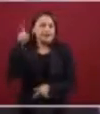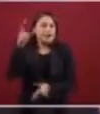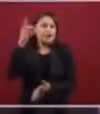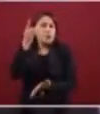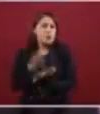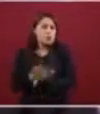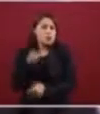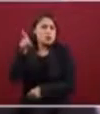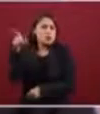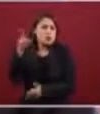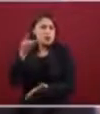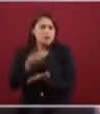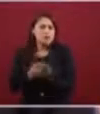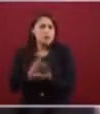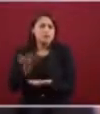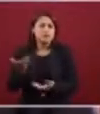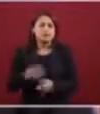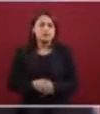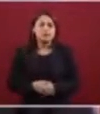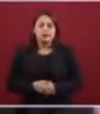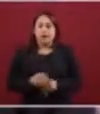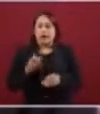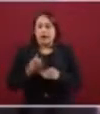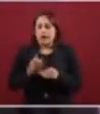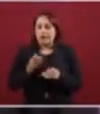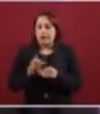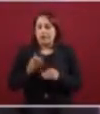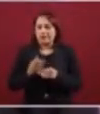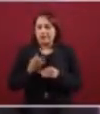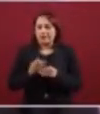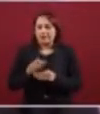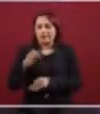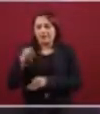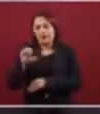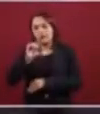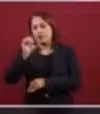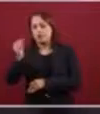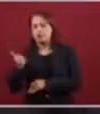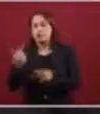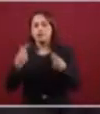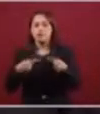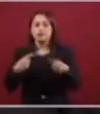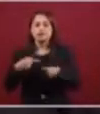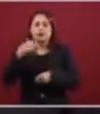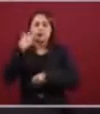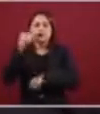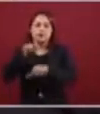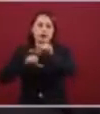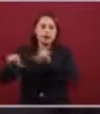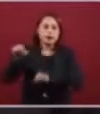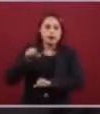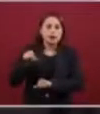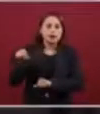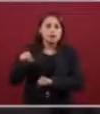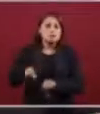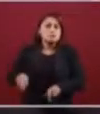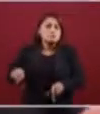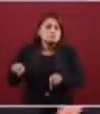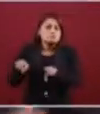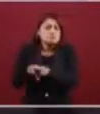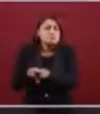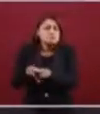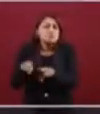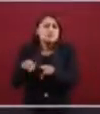como ahora lo ha intentado su delfín o el que pretendía sustituirlo, que también entró en el reajuste, pues era lo mismo.